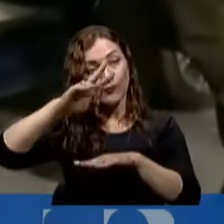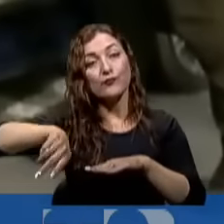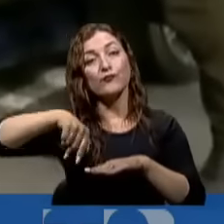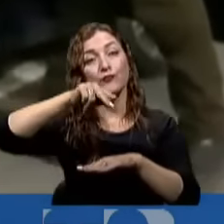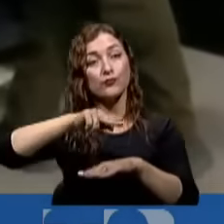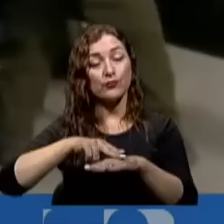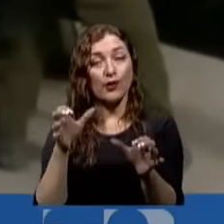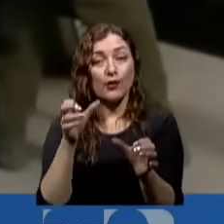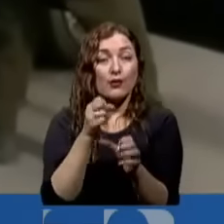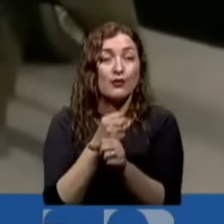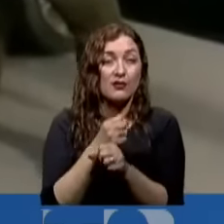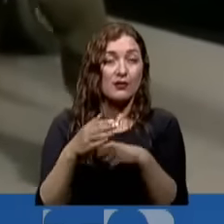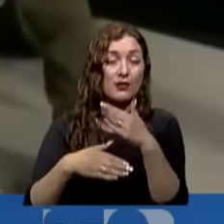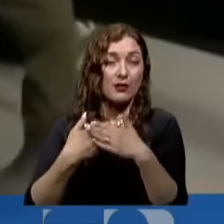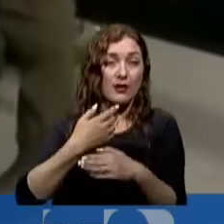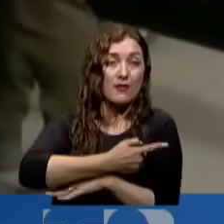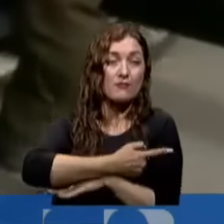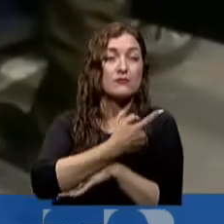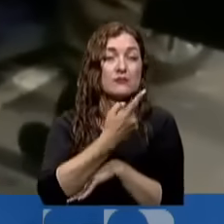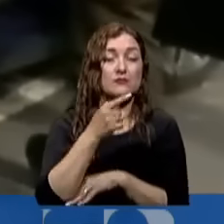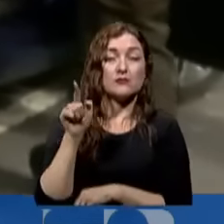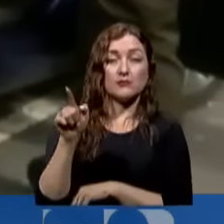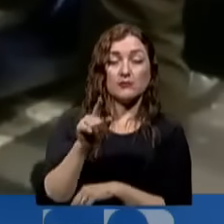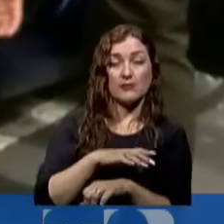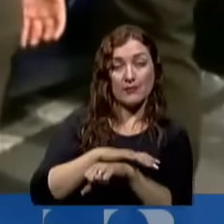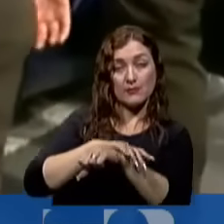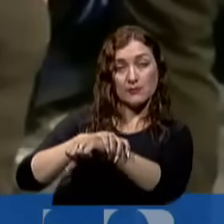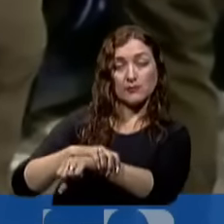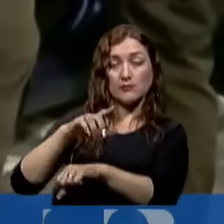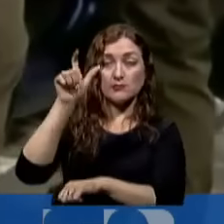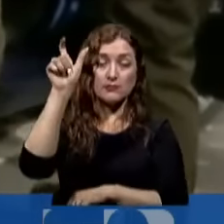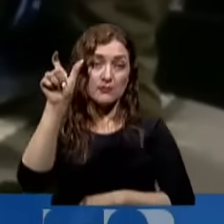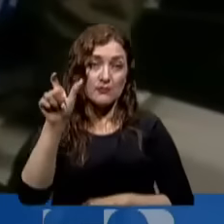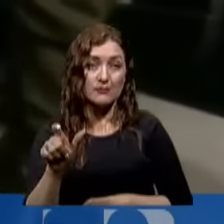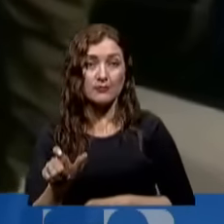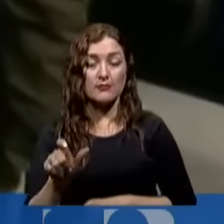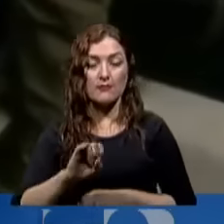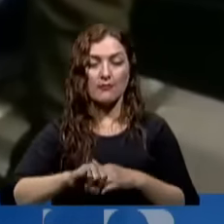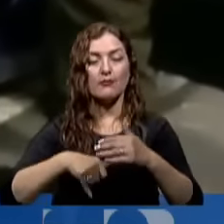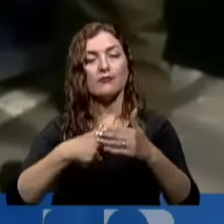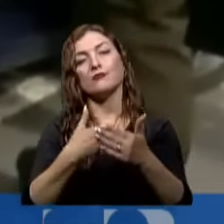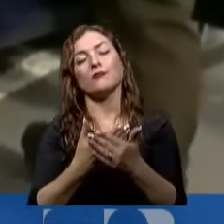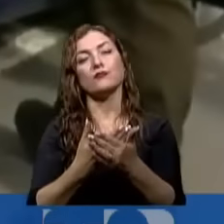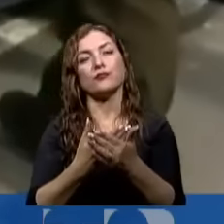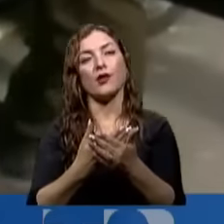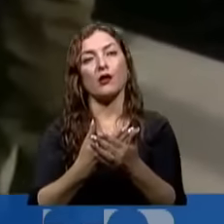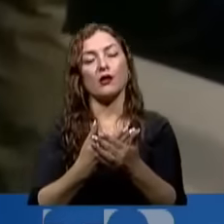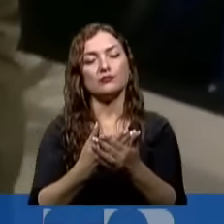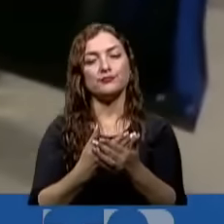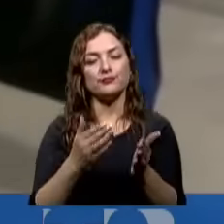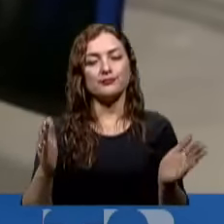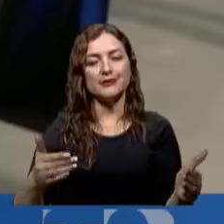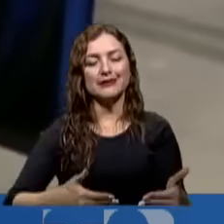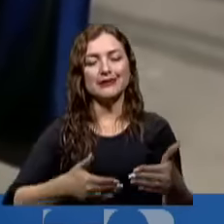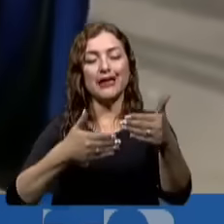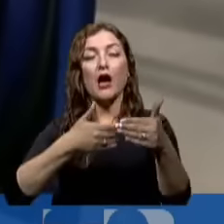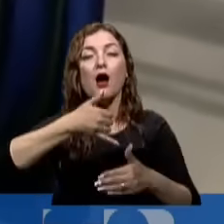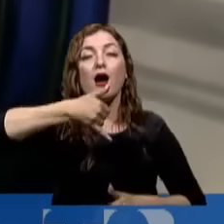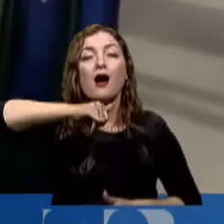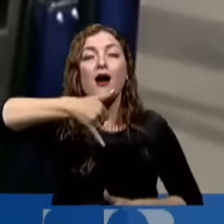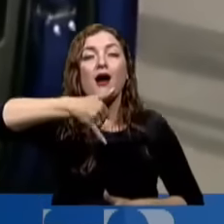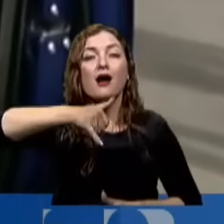operativos que realiza todos los días, pues logró detener a un ciudadano que no pudo justificar una caja de licor artesanal y